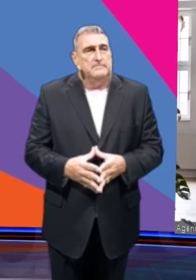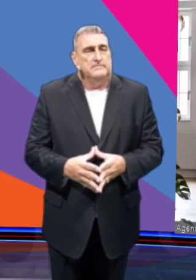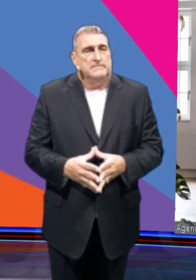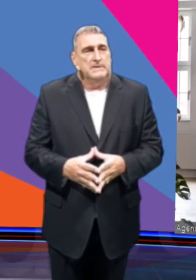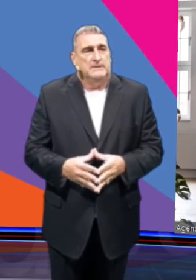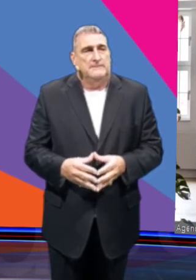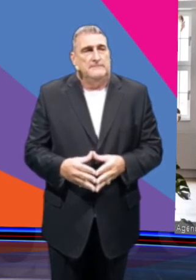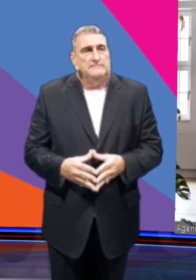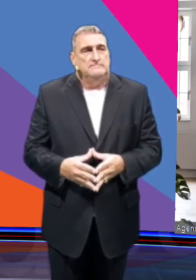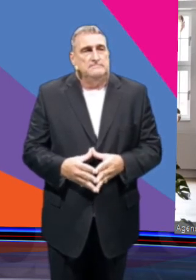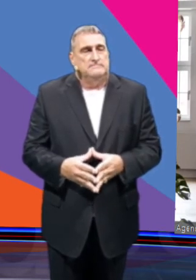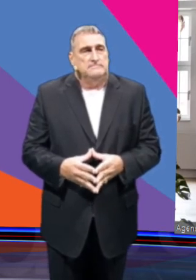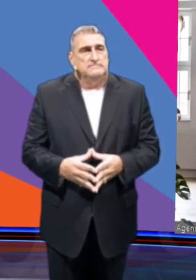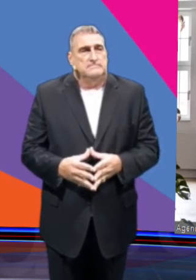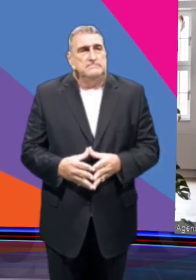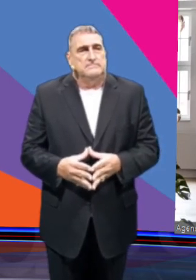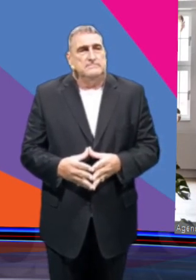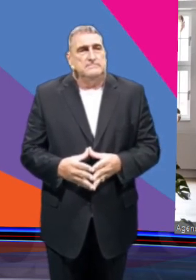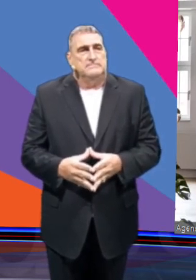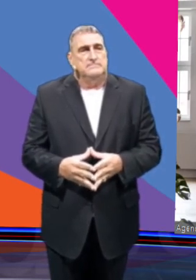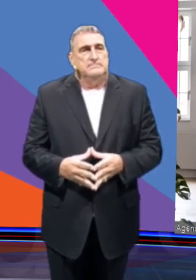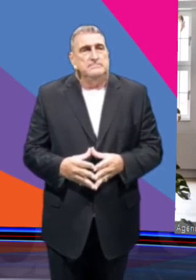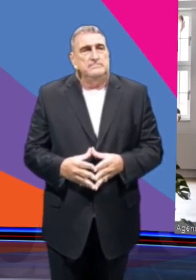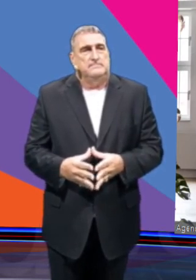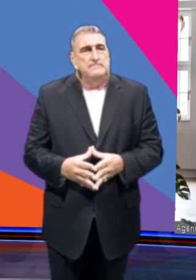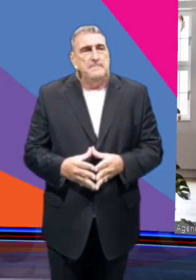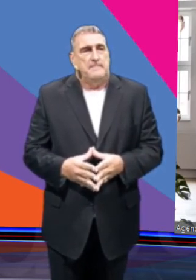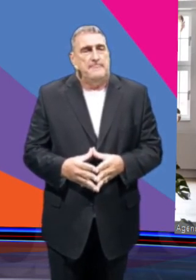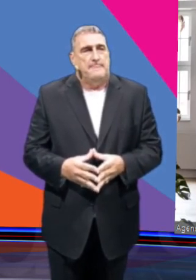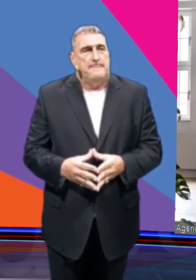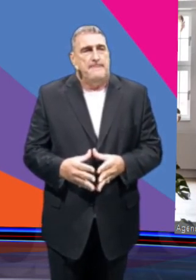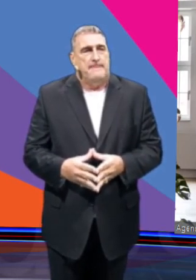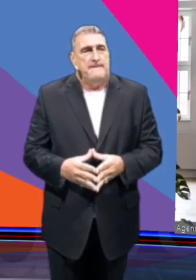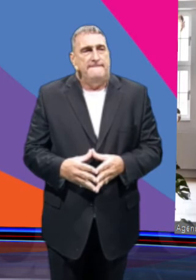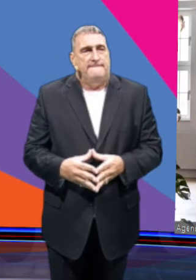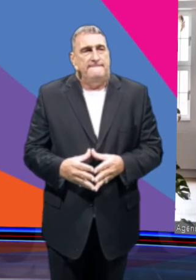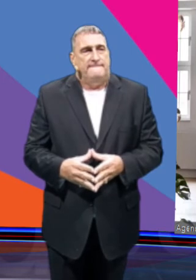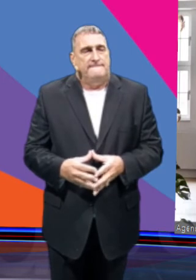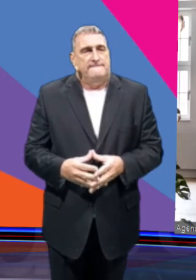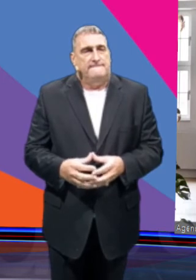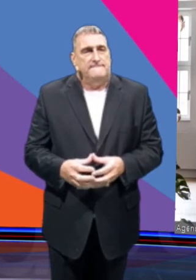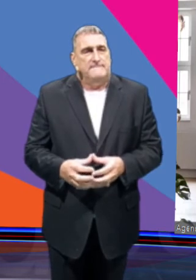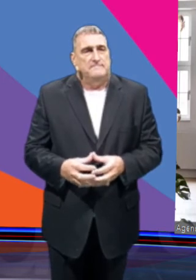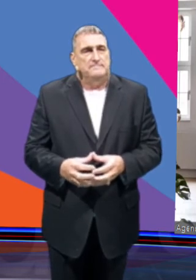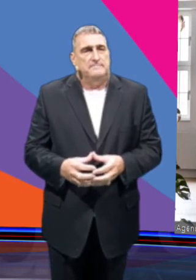en algunos lugares. Pero me parece que cabe una reflexión al respecto.